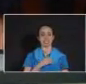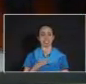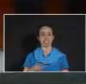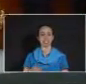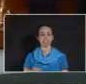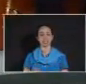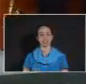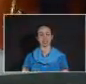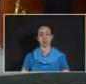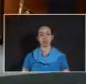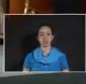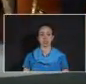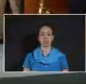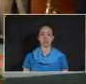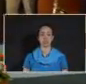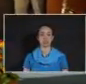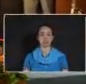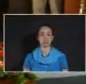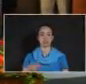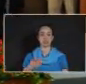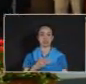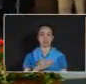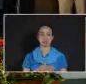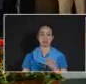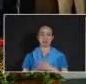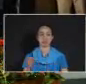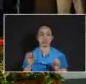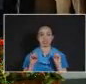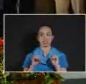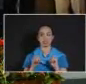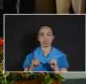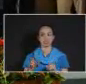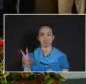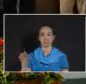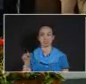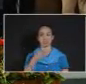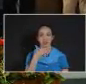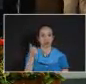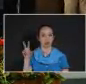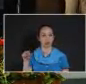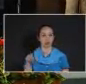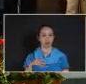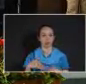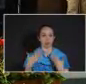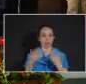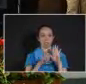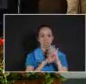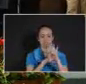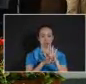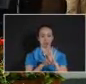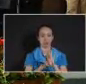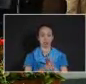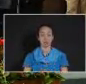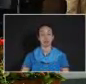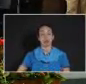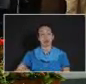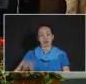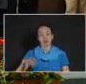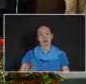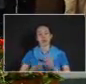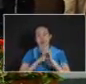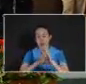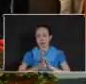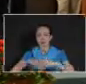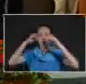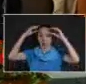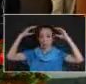mejor no pongo ese ejemplo. ¿O sí lo pongo? Mire, México está así a un paso